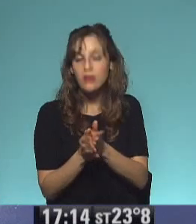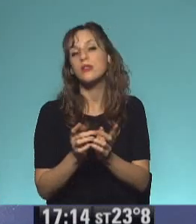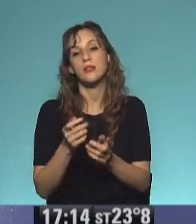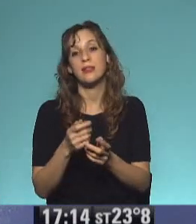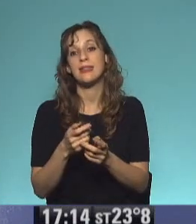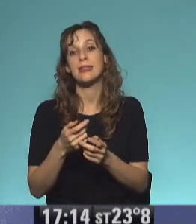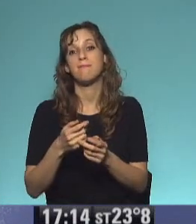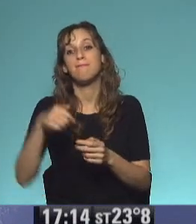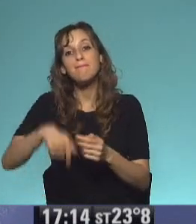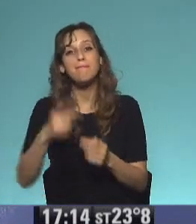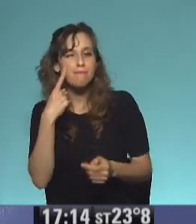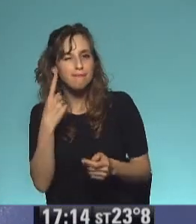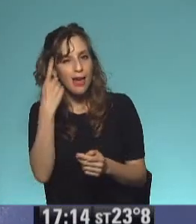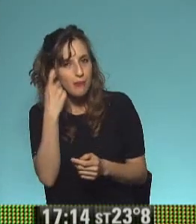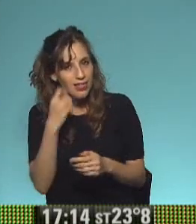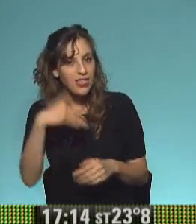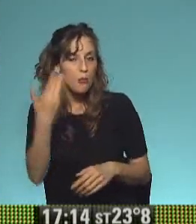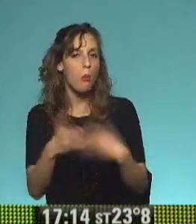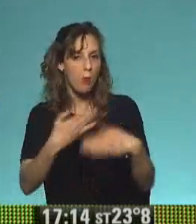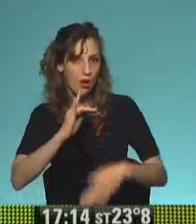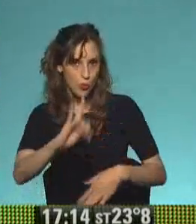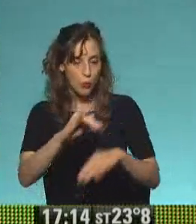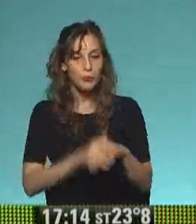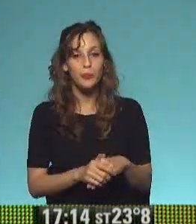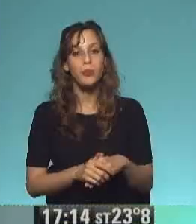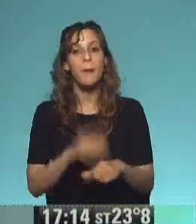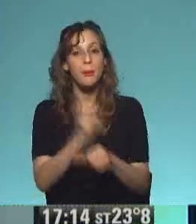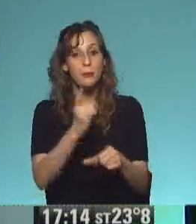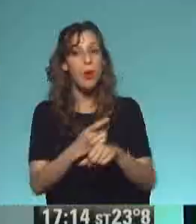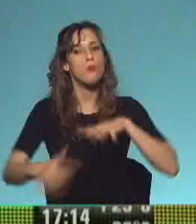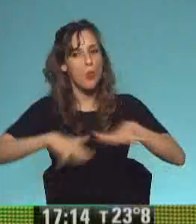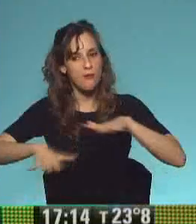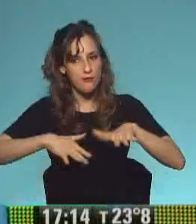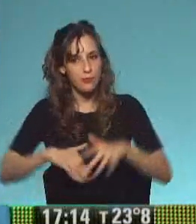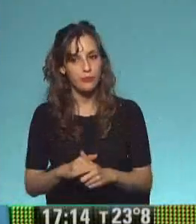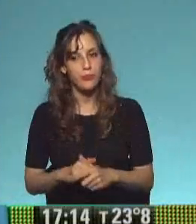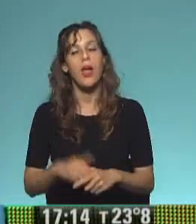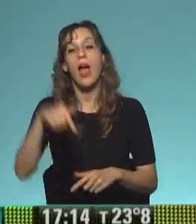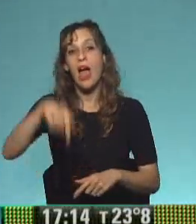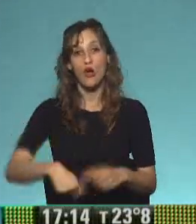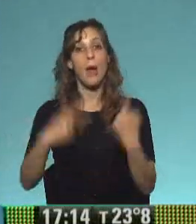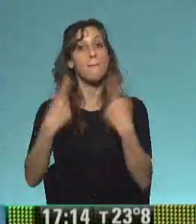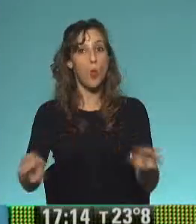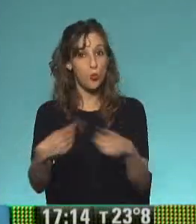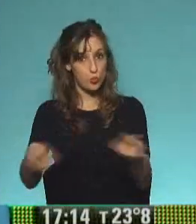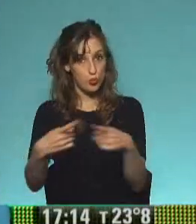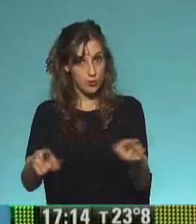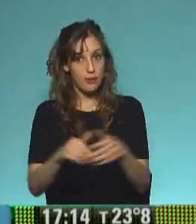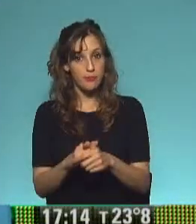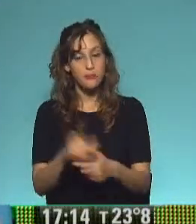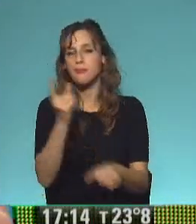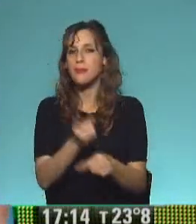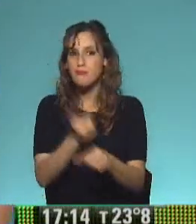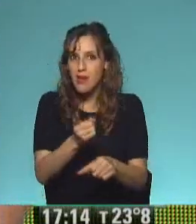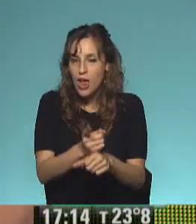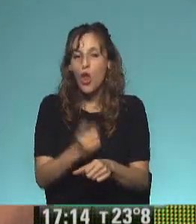jugar. Buenísimo. Mientras tanto, vamos a entrar en calor todos juntos, dale. Todos juntas. Sí. Mira, con la música vamos a dar, primero vamos a